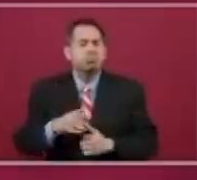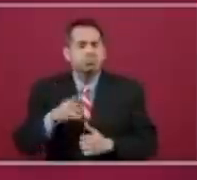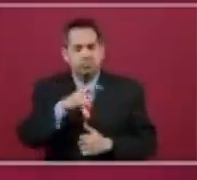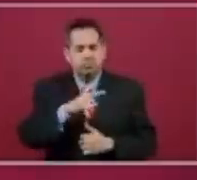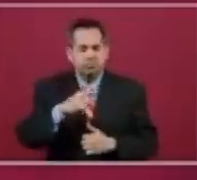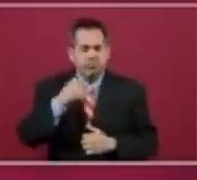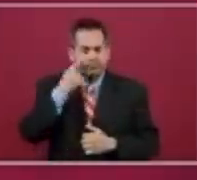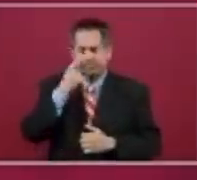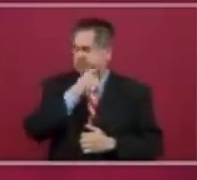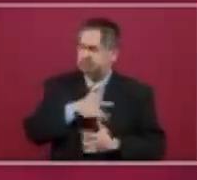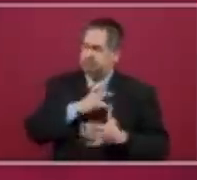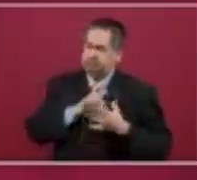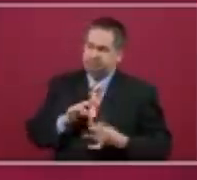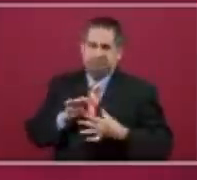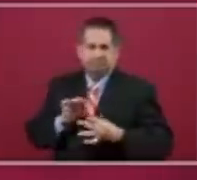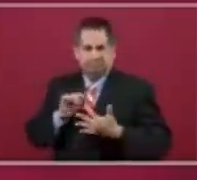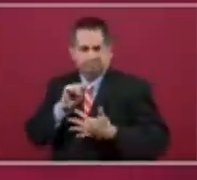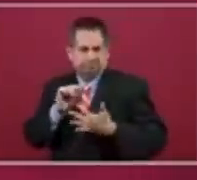afines